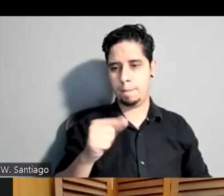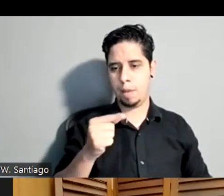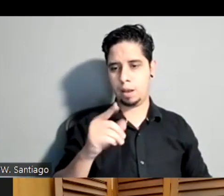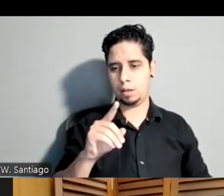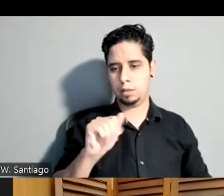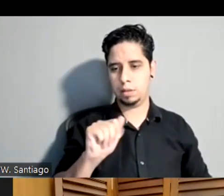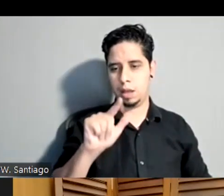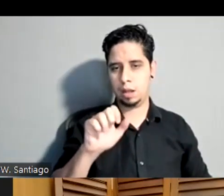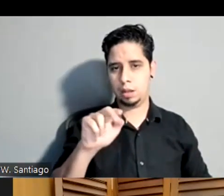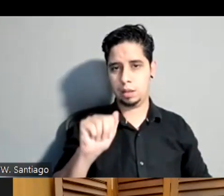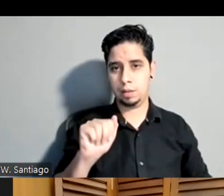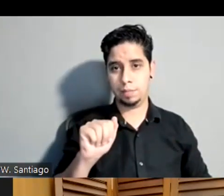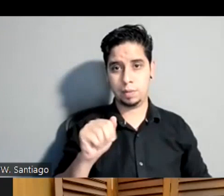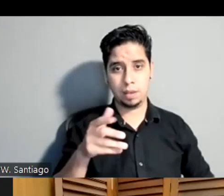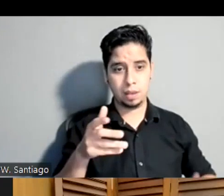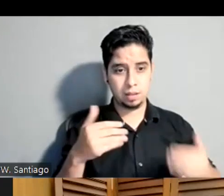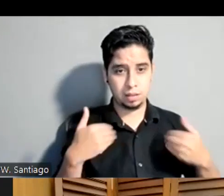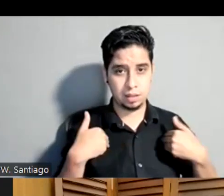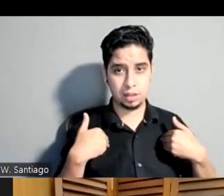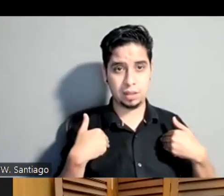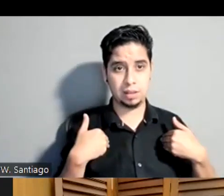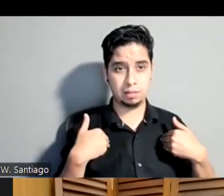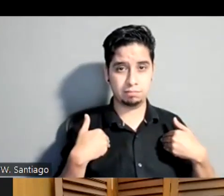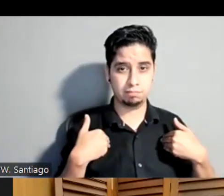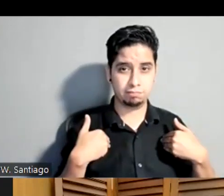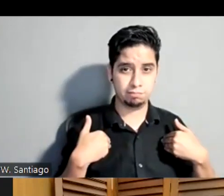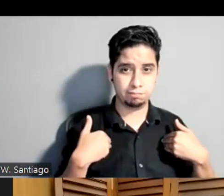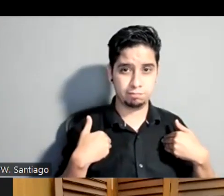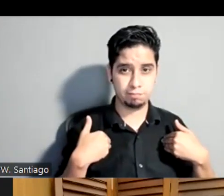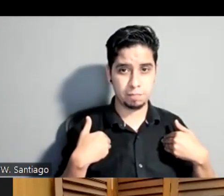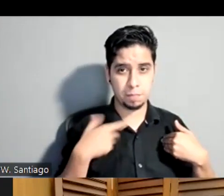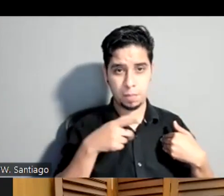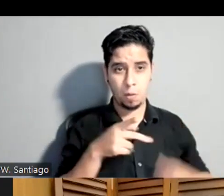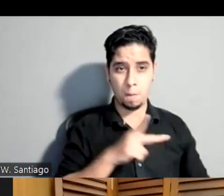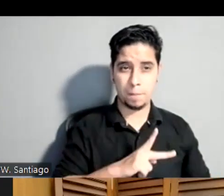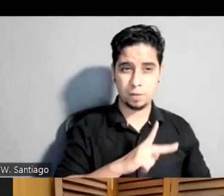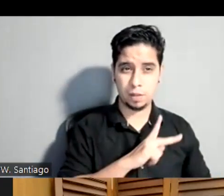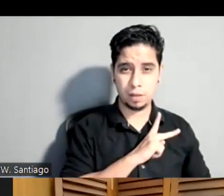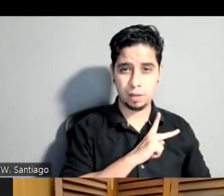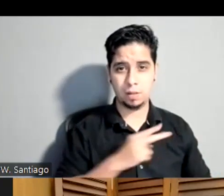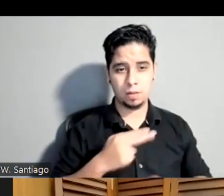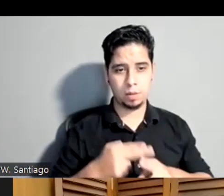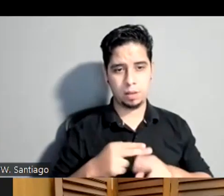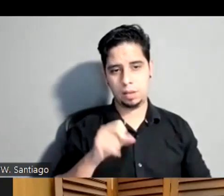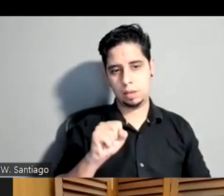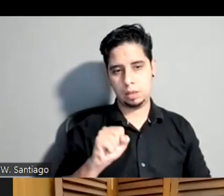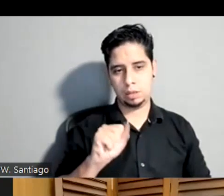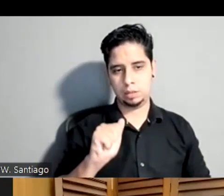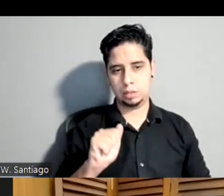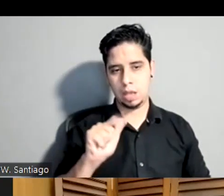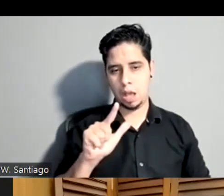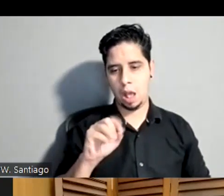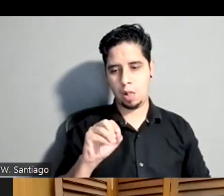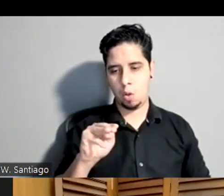Uh-huh. Hay una cola de gato ahí. Ahí tú tienes un personaje que se llama Salomé, uh-huh. ¿verdad?